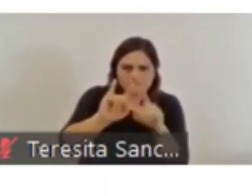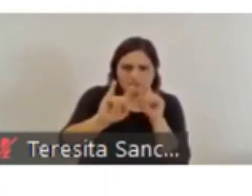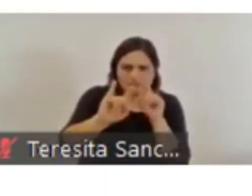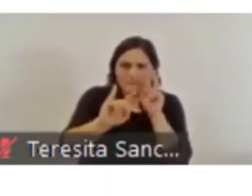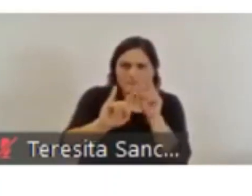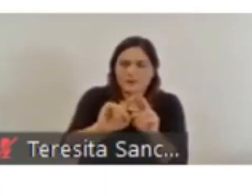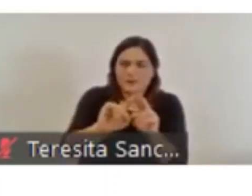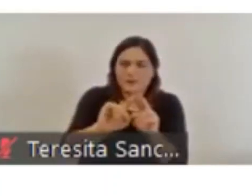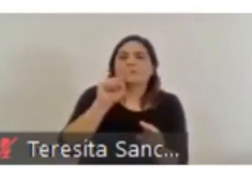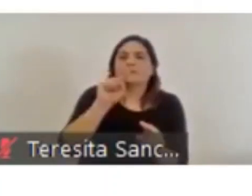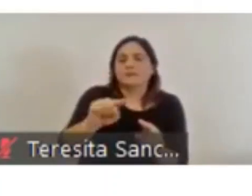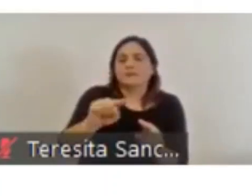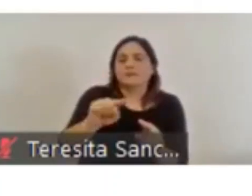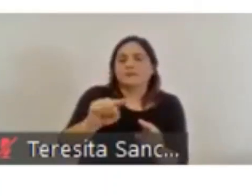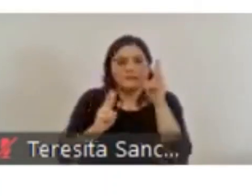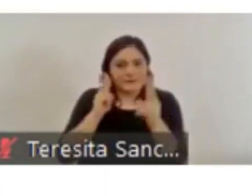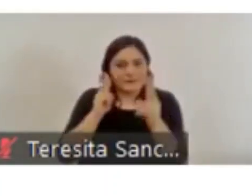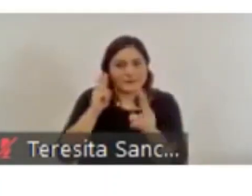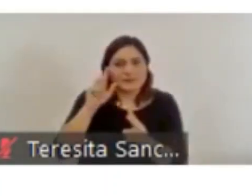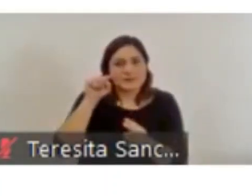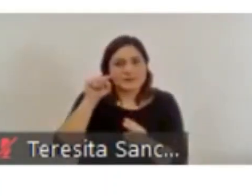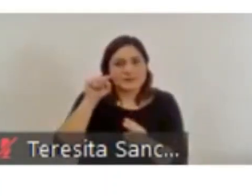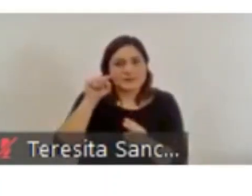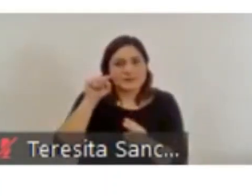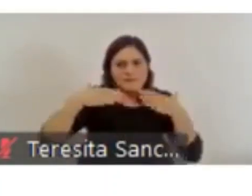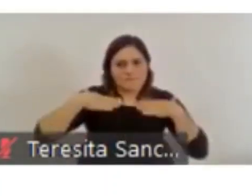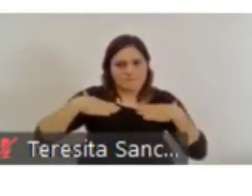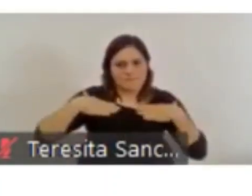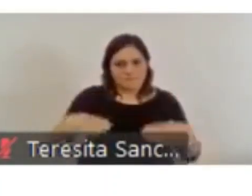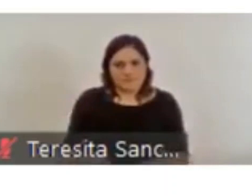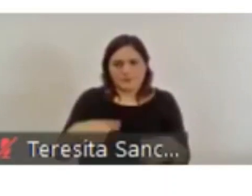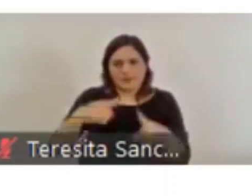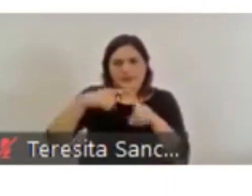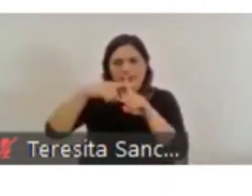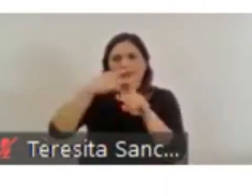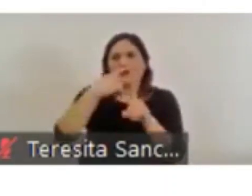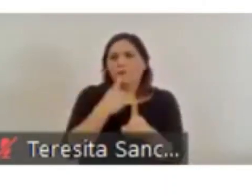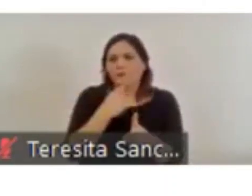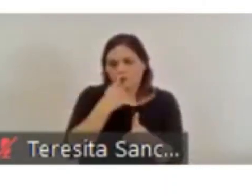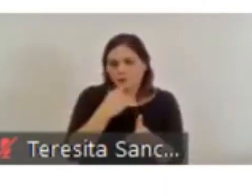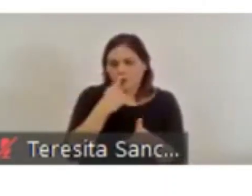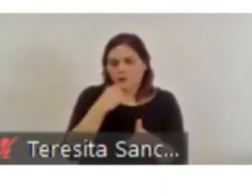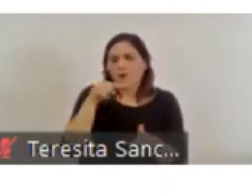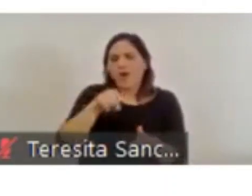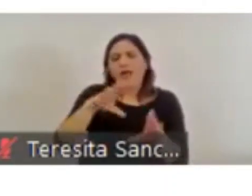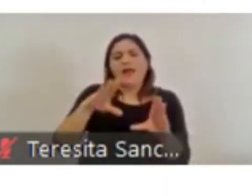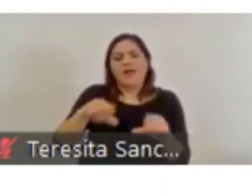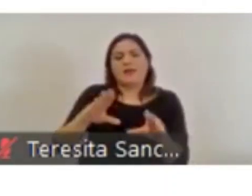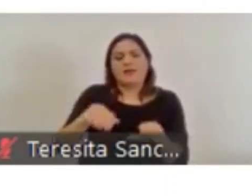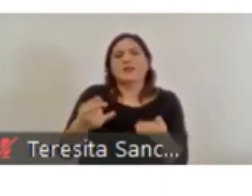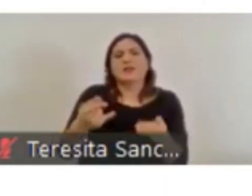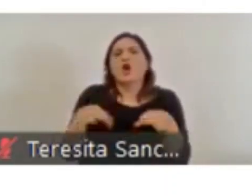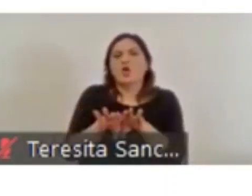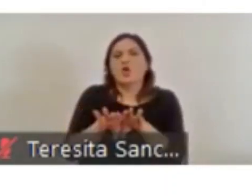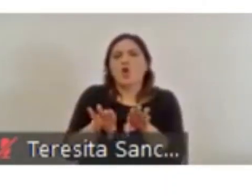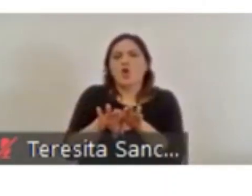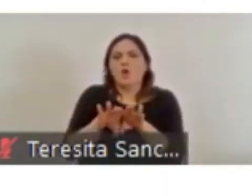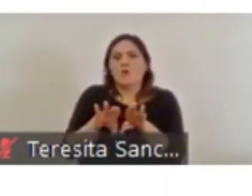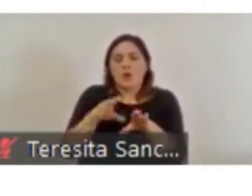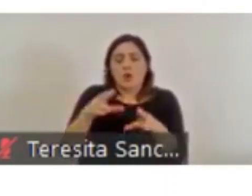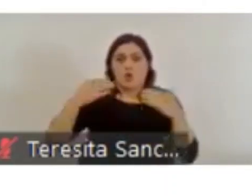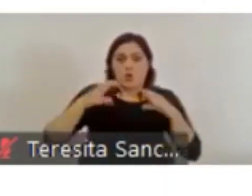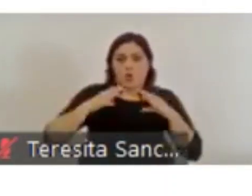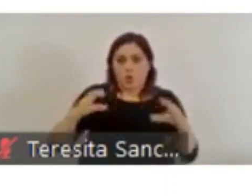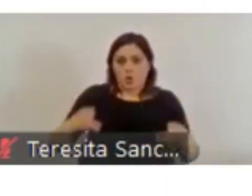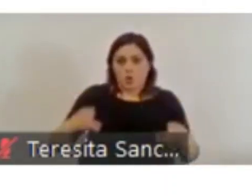ponen su chaleco de Cruz Roja y les enseñan a dar reanimación cardiopulmonar.